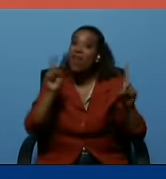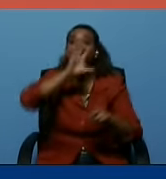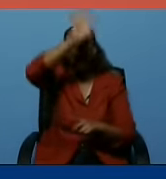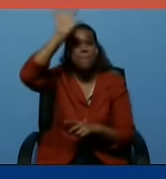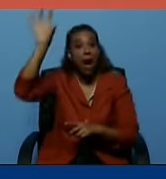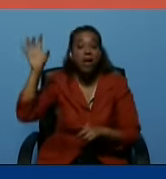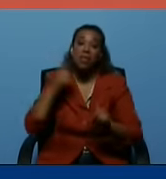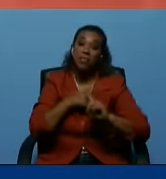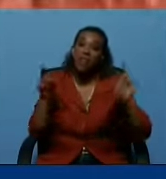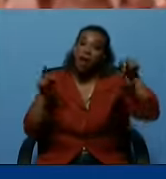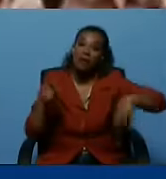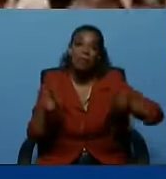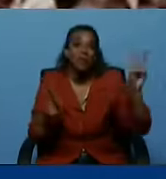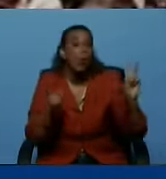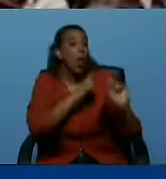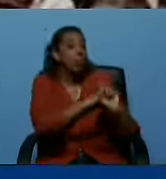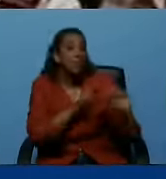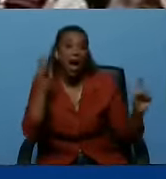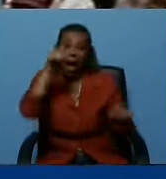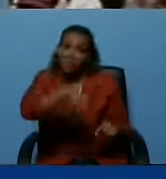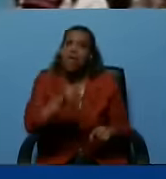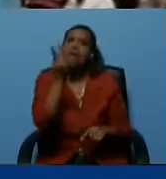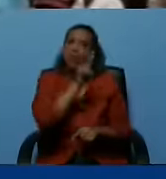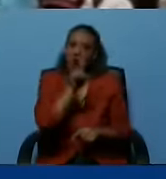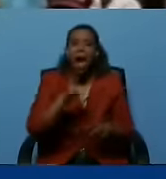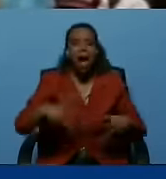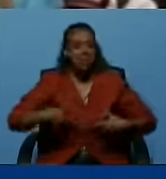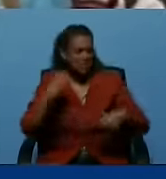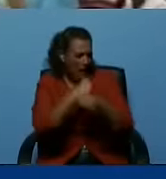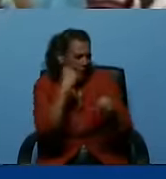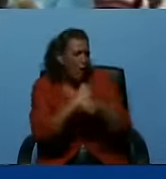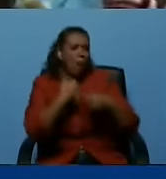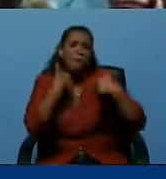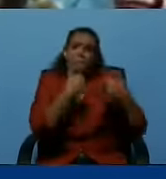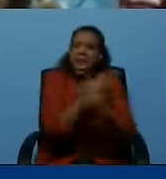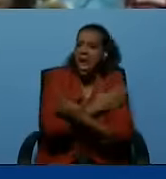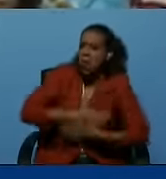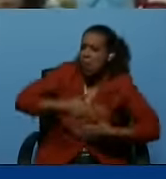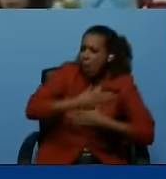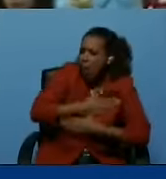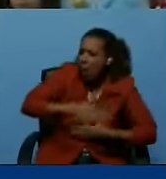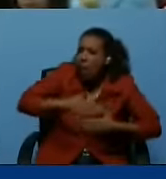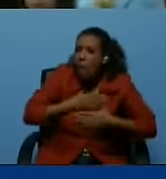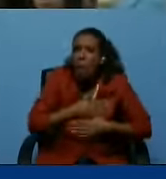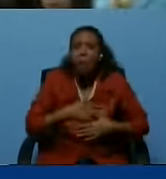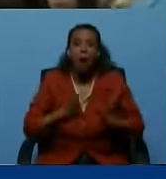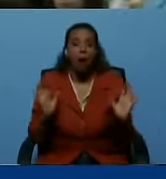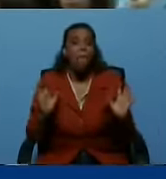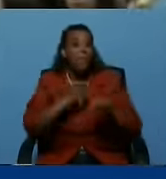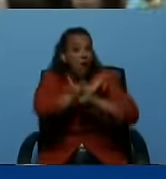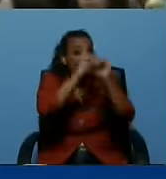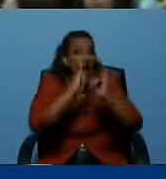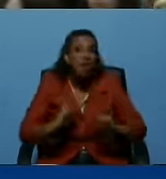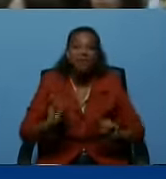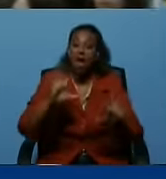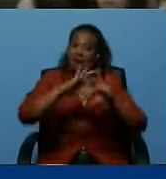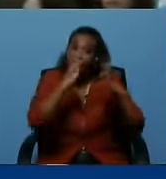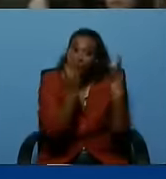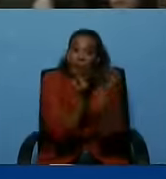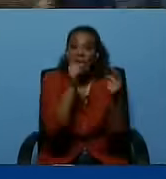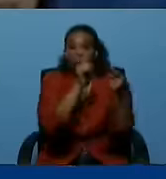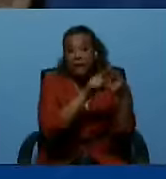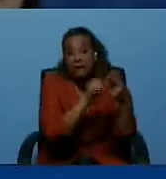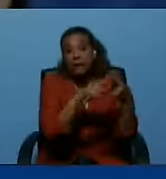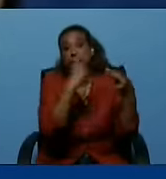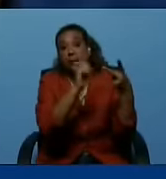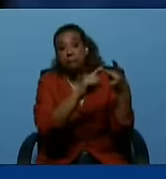nuestra filosofía. Aquí en Venezuela se trabaja para vivir, por la felicidad de la familia,